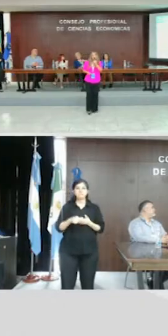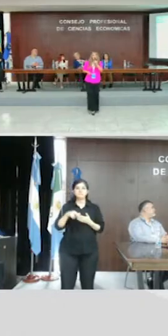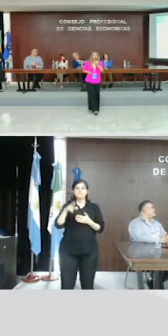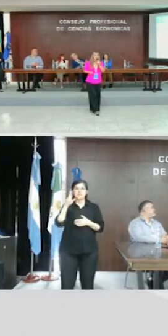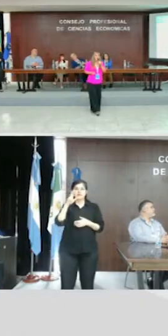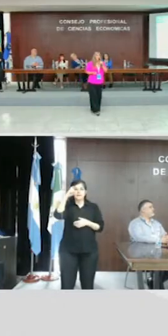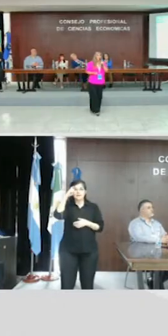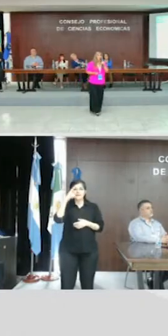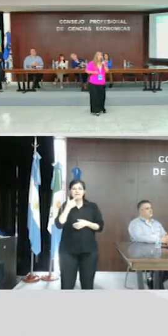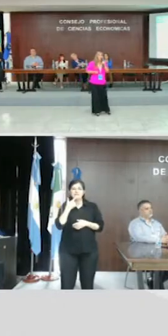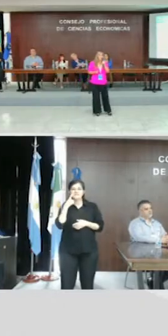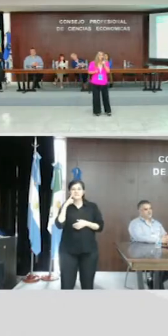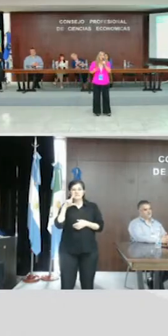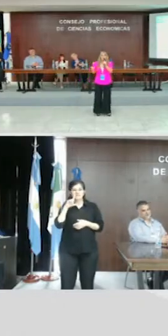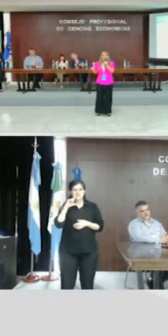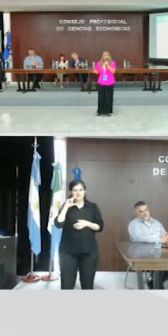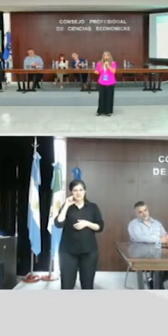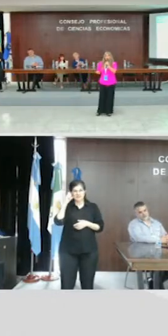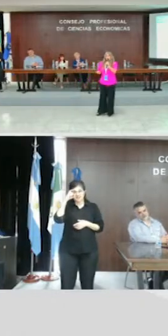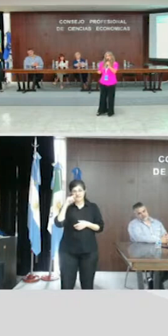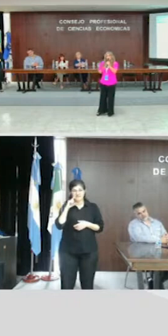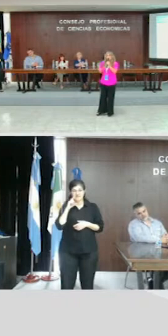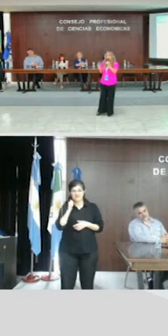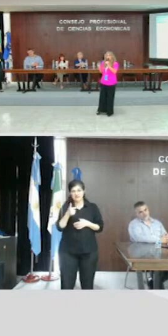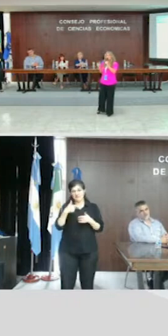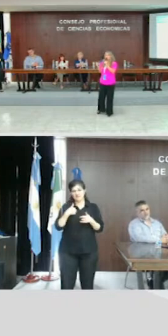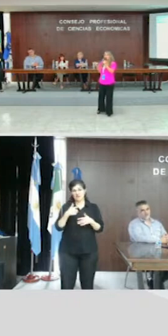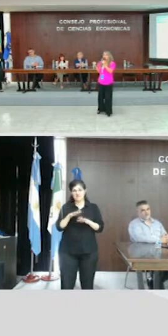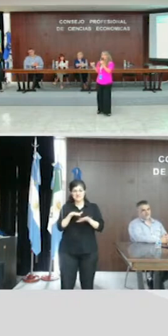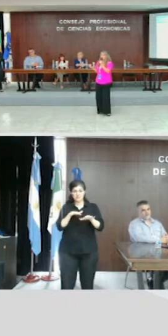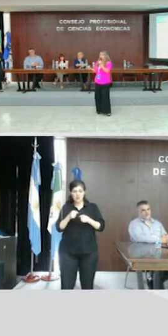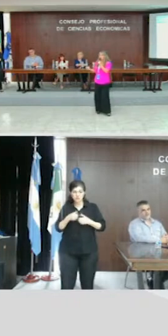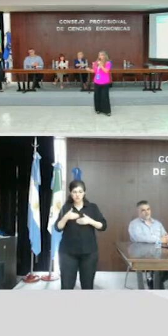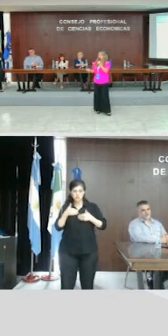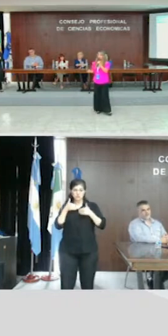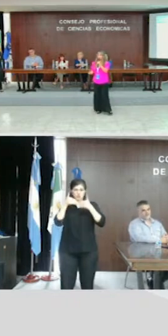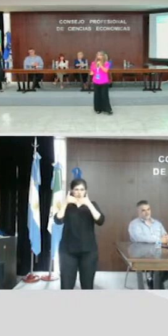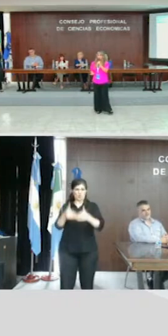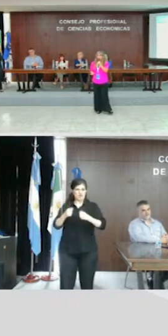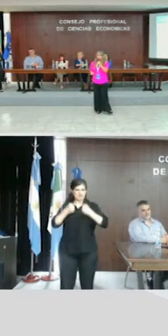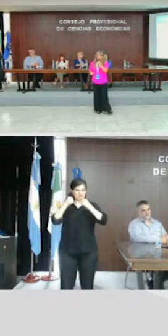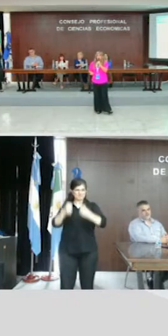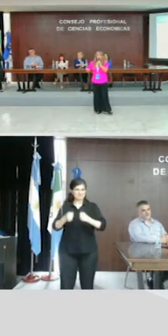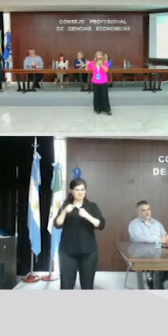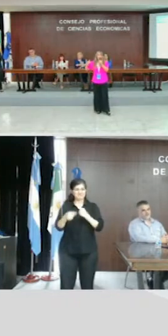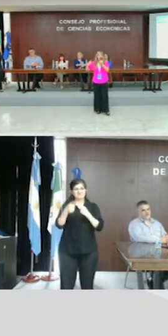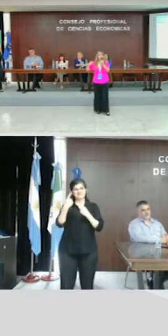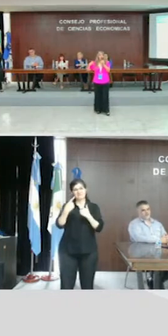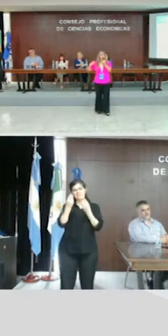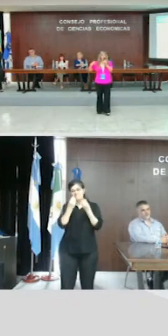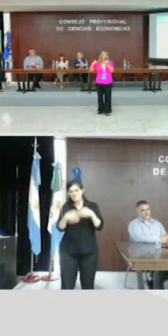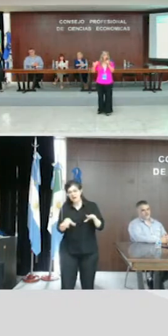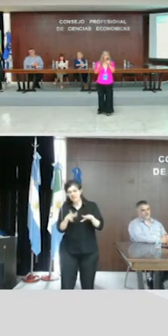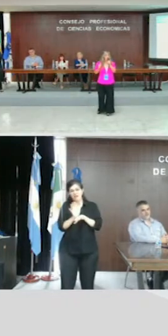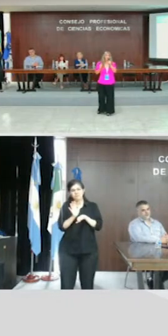no solamente hablamos de pérdida de seres queridos, no hablamos de pérdidas de objetos de recuerdos valiosos, hablamos de